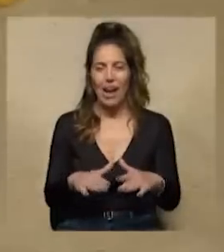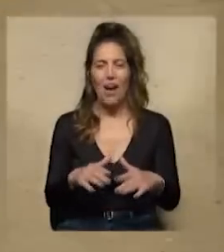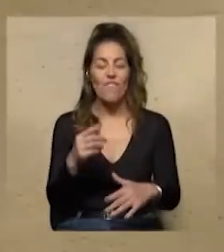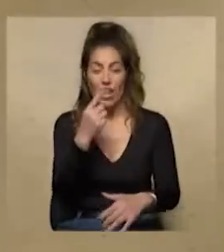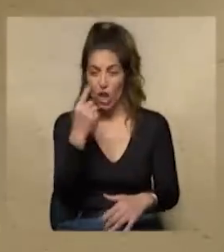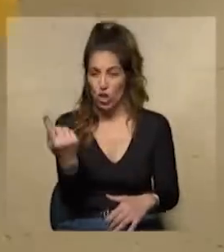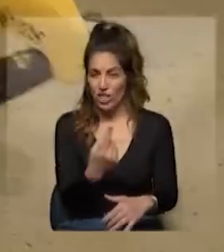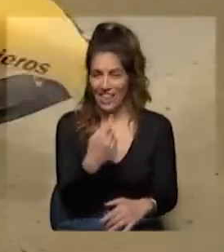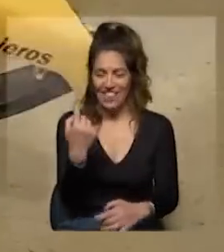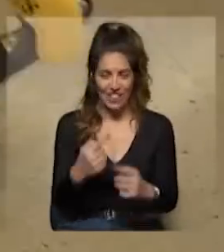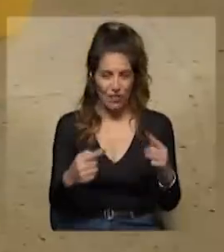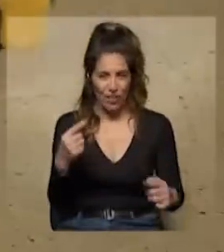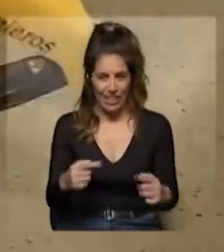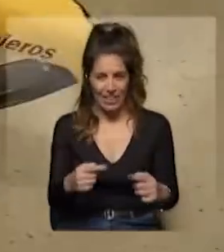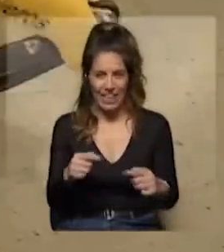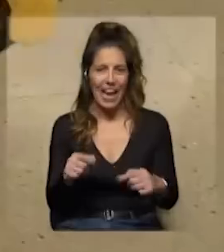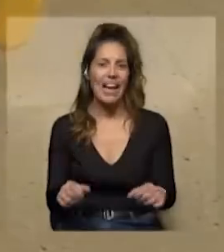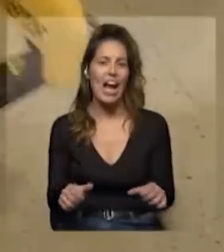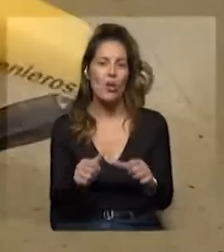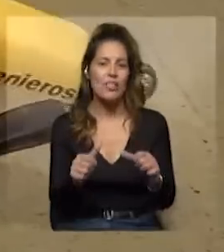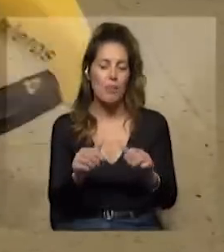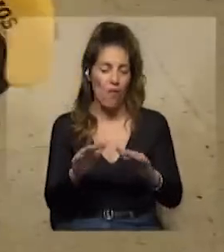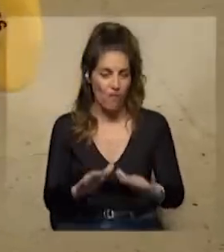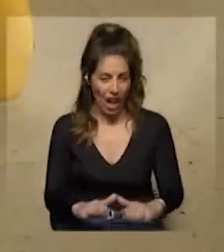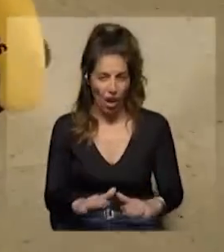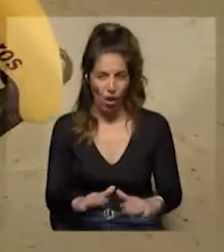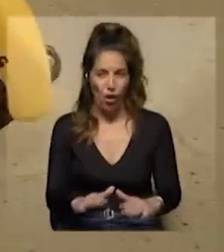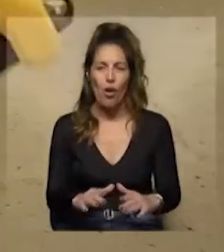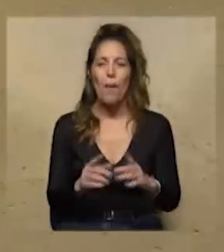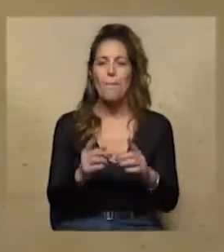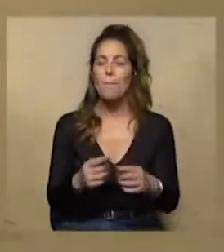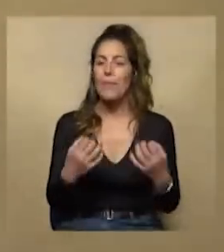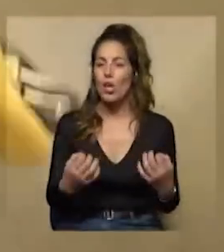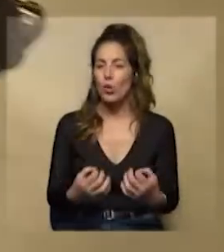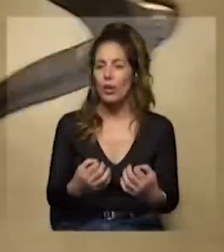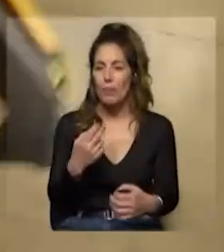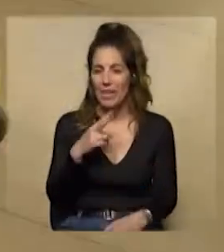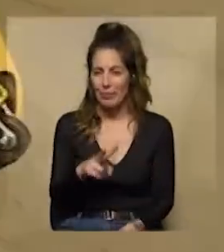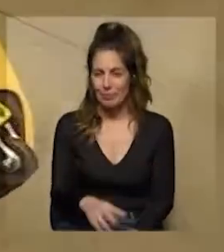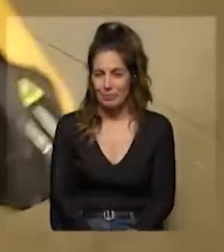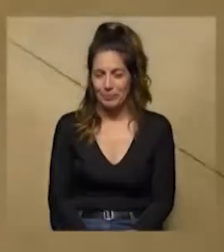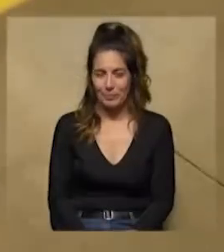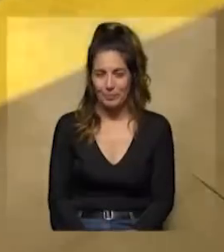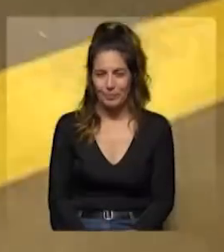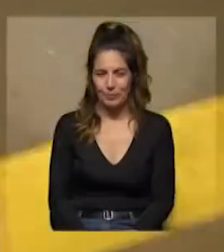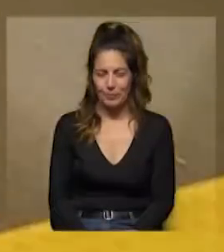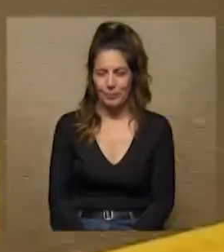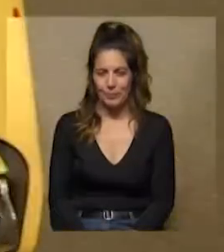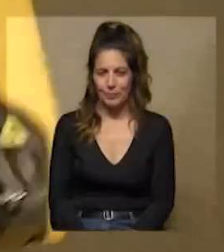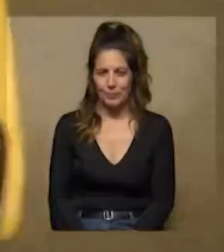velocidades acá obviamente por la cantidad de gente lo usamos siempre movilidad baja pero la justamente Mira la idea